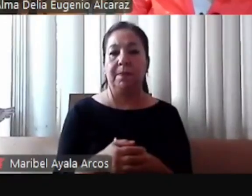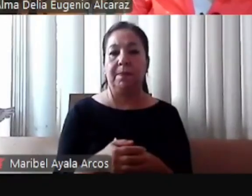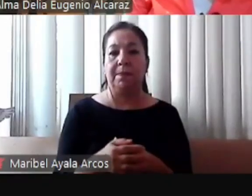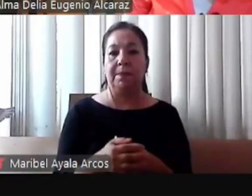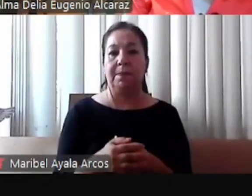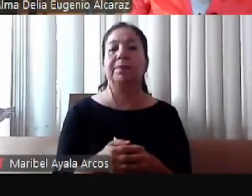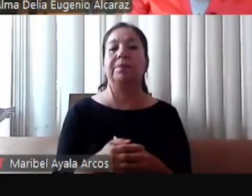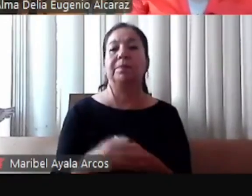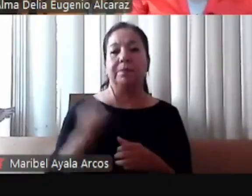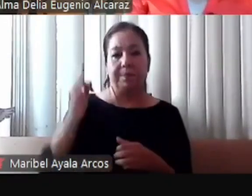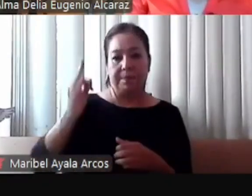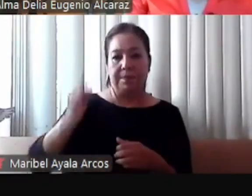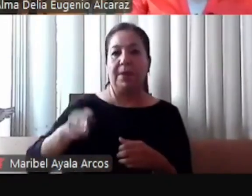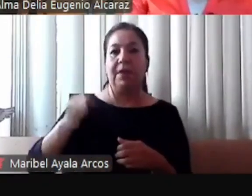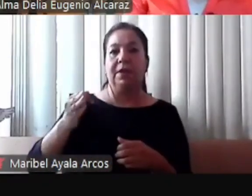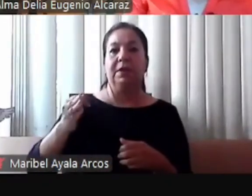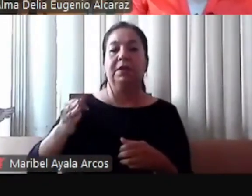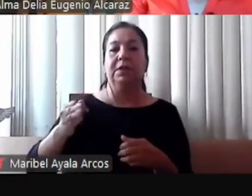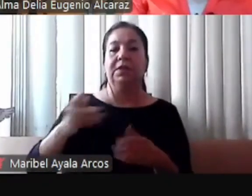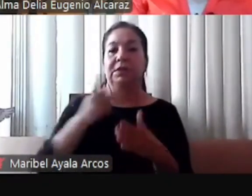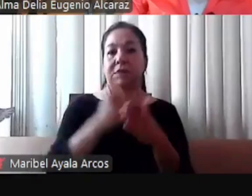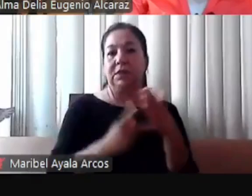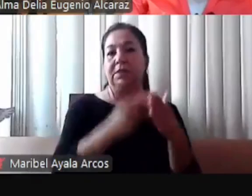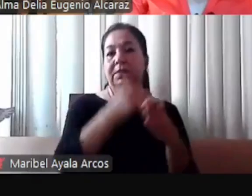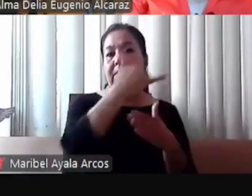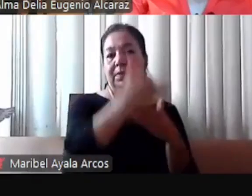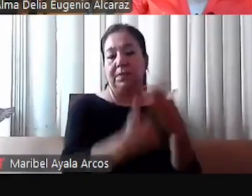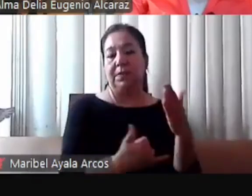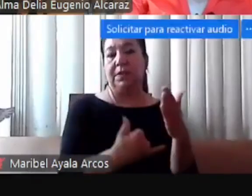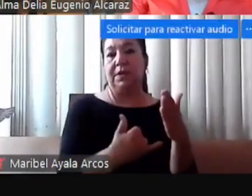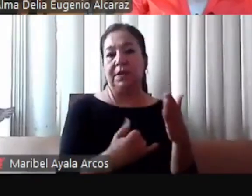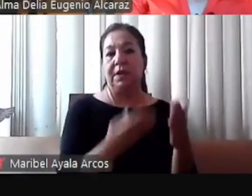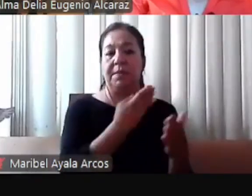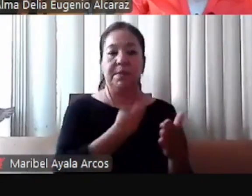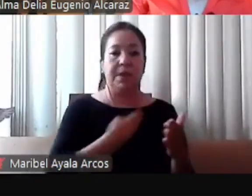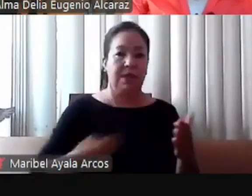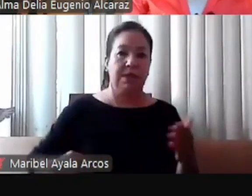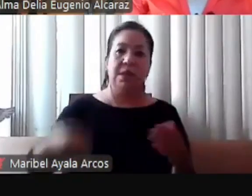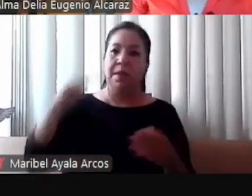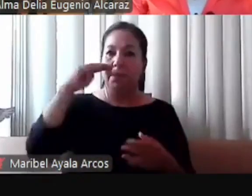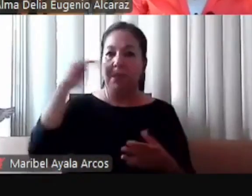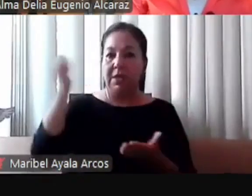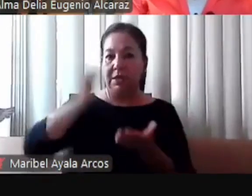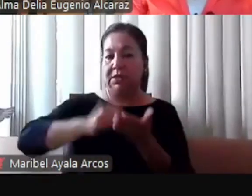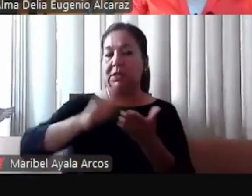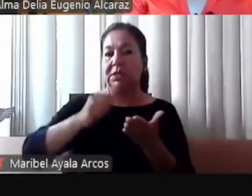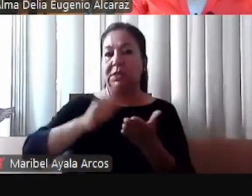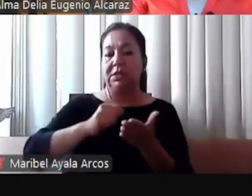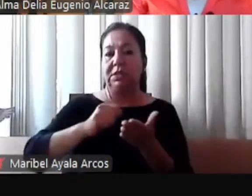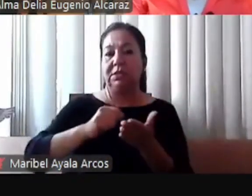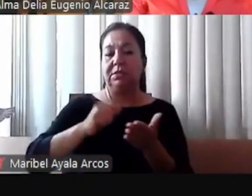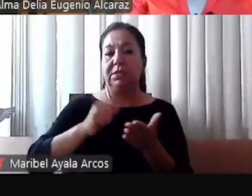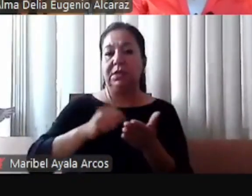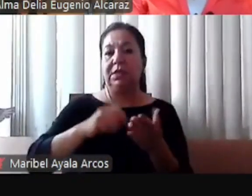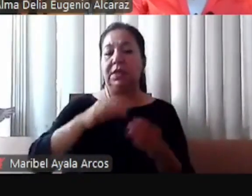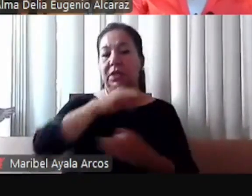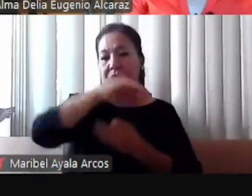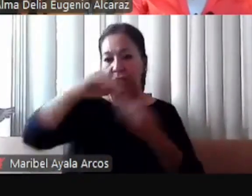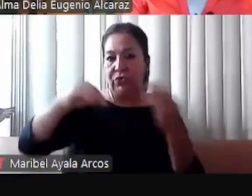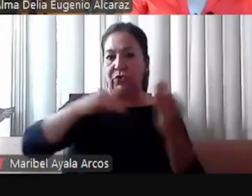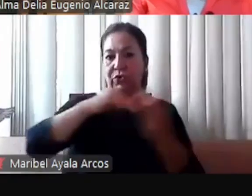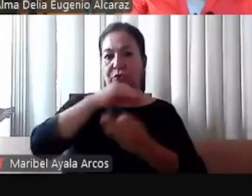A favor del proyecto. Gracias, magistrada, magistrada presidenta, magistradas, magistrado. El proyecto de resolución fue aprobado por unanimidad de